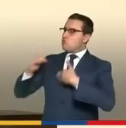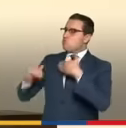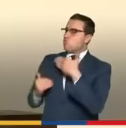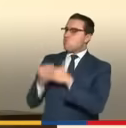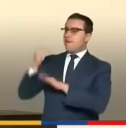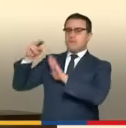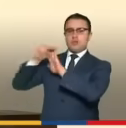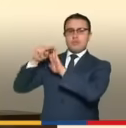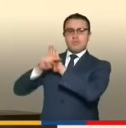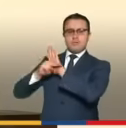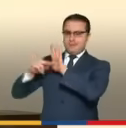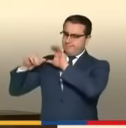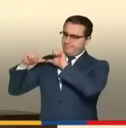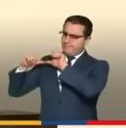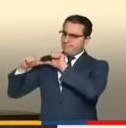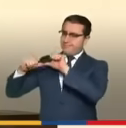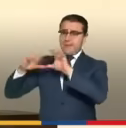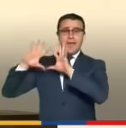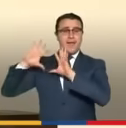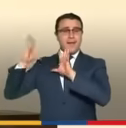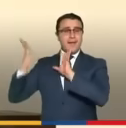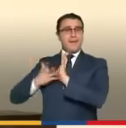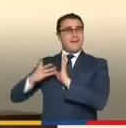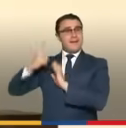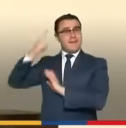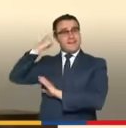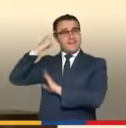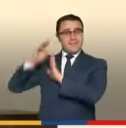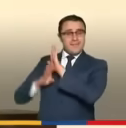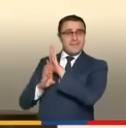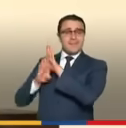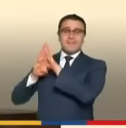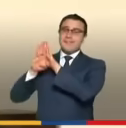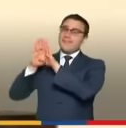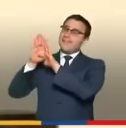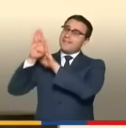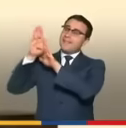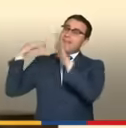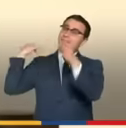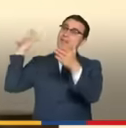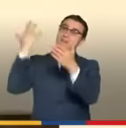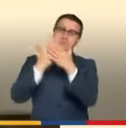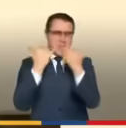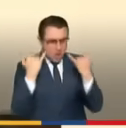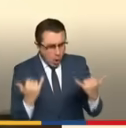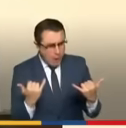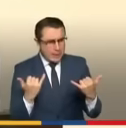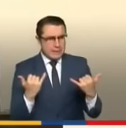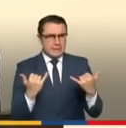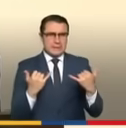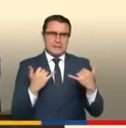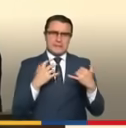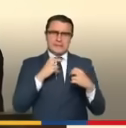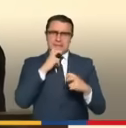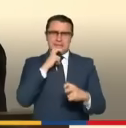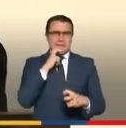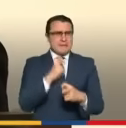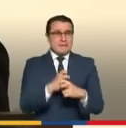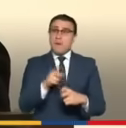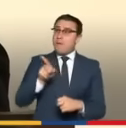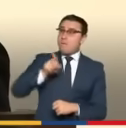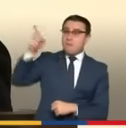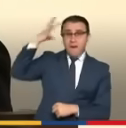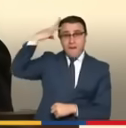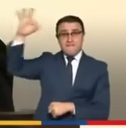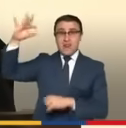un mundo armonioso, hoy literalmente llena de barricadas a París, de nuevo